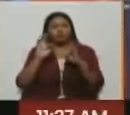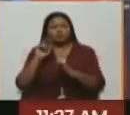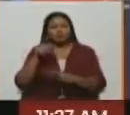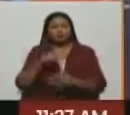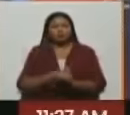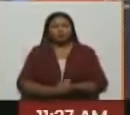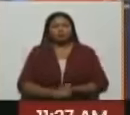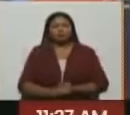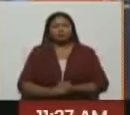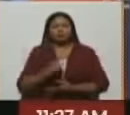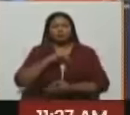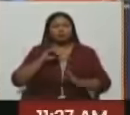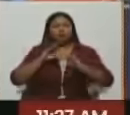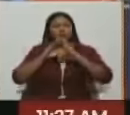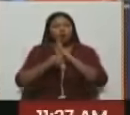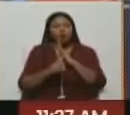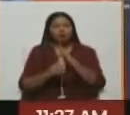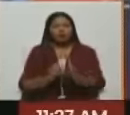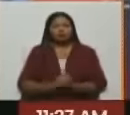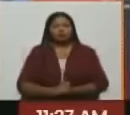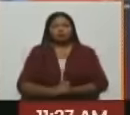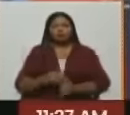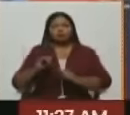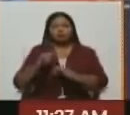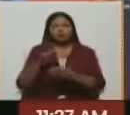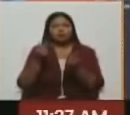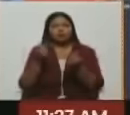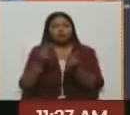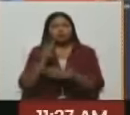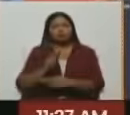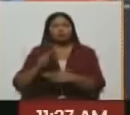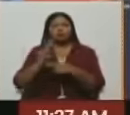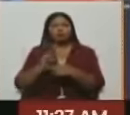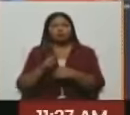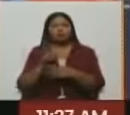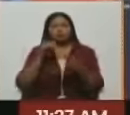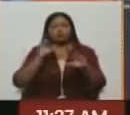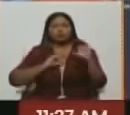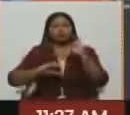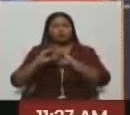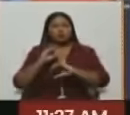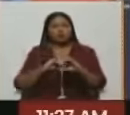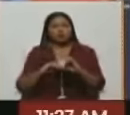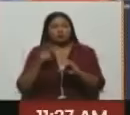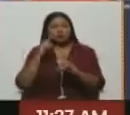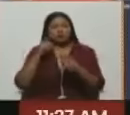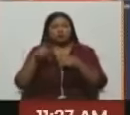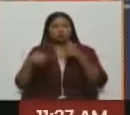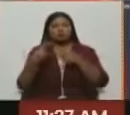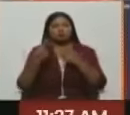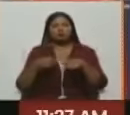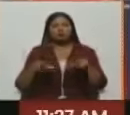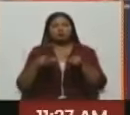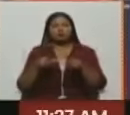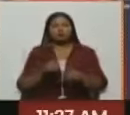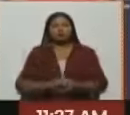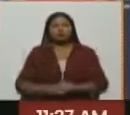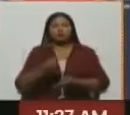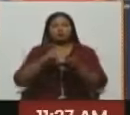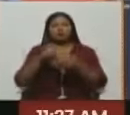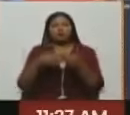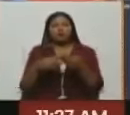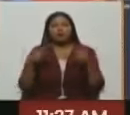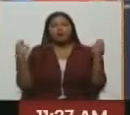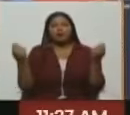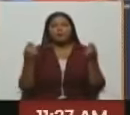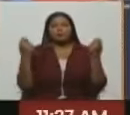nos las robaron y ese dinero lo están utilizando para que medios de comunicación de afuera apliquen una